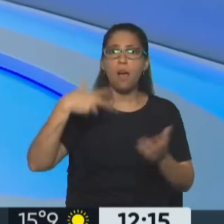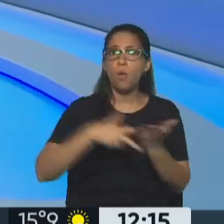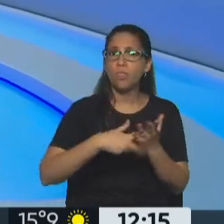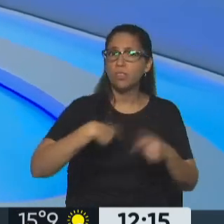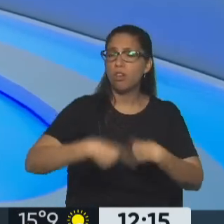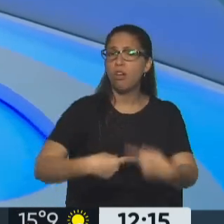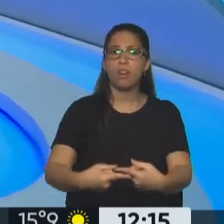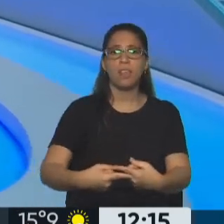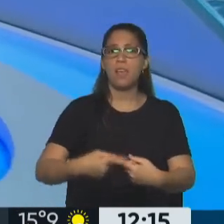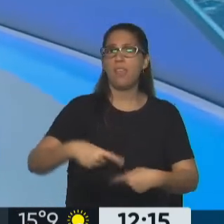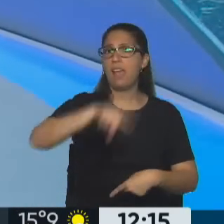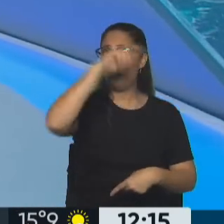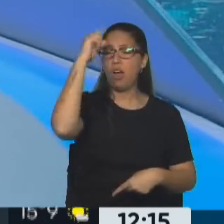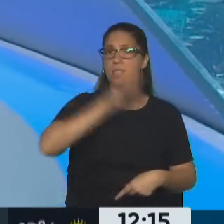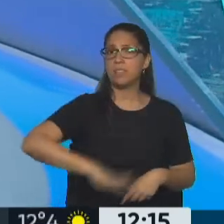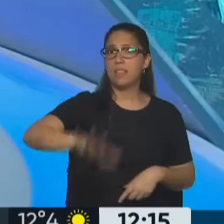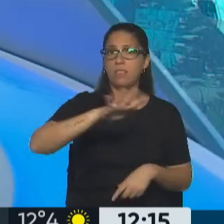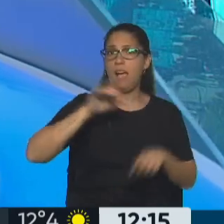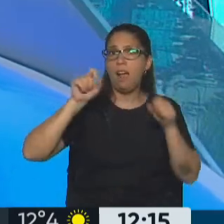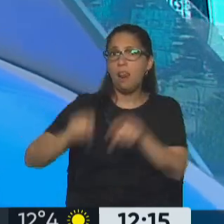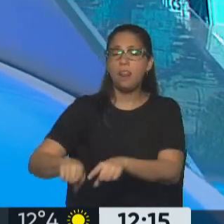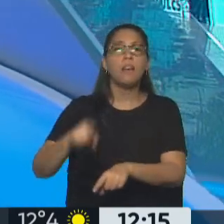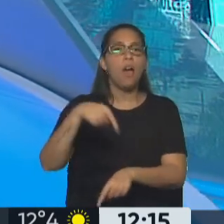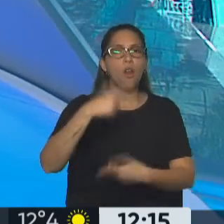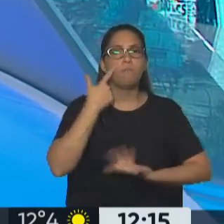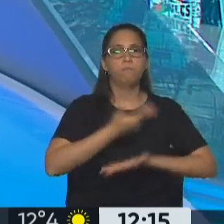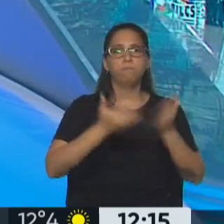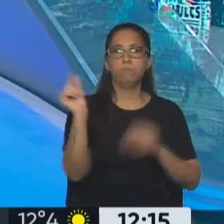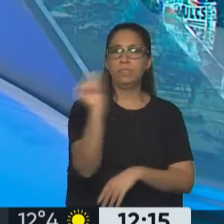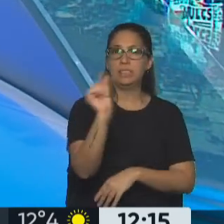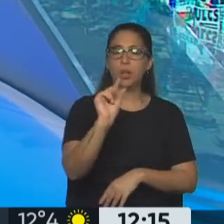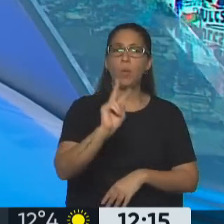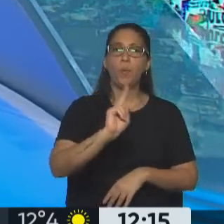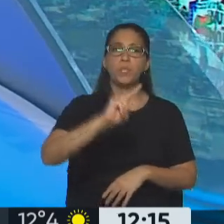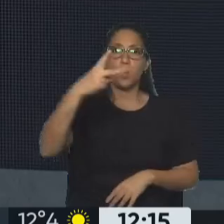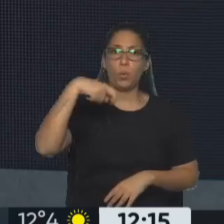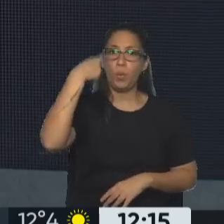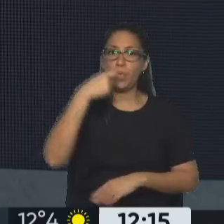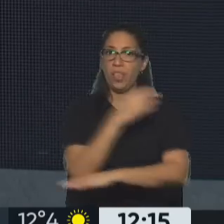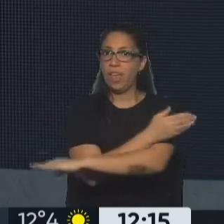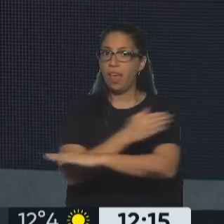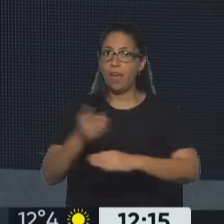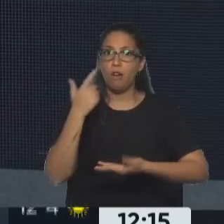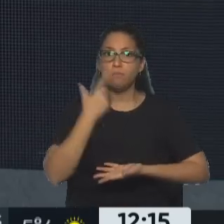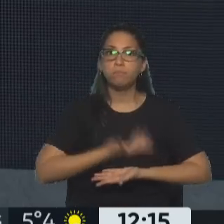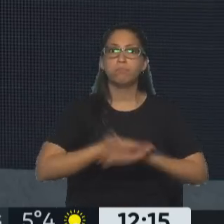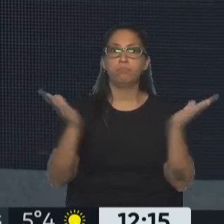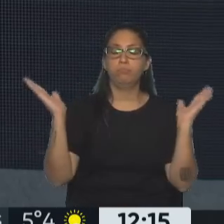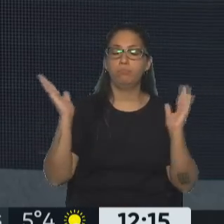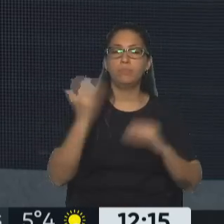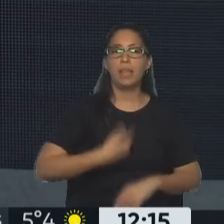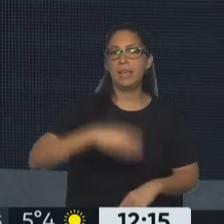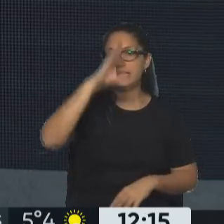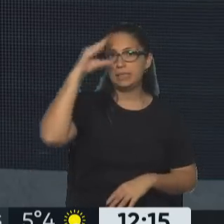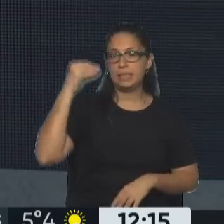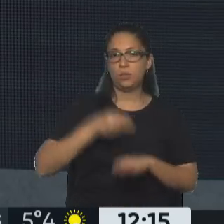actividad estatal. Ya mismo vamos a compartir un segundo video que publica en las redes sociales la vicepresidenta de la